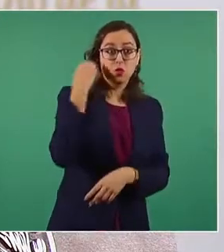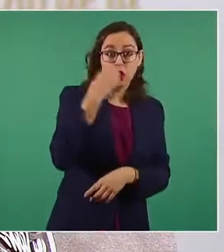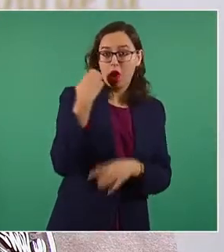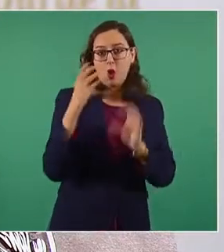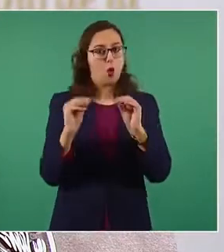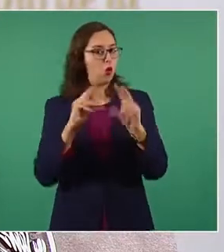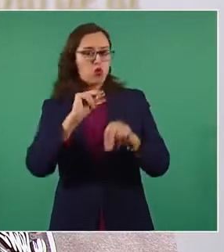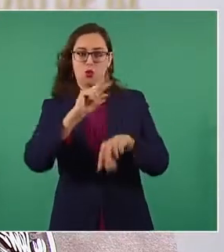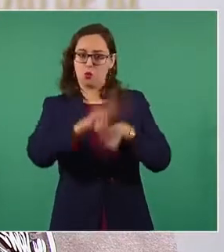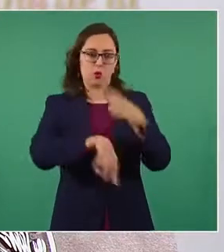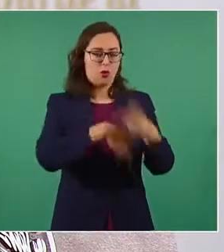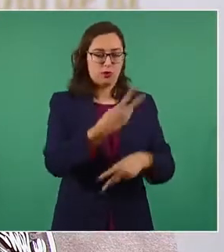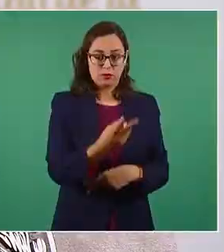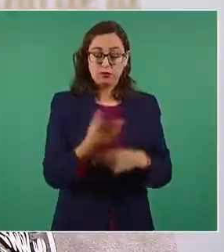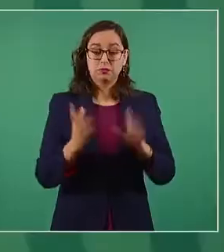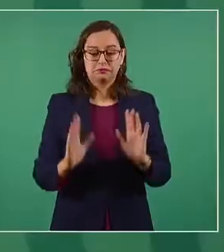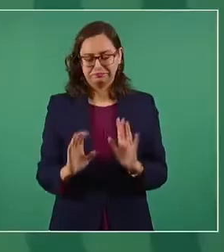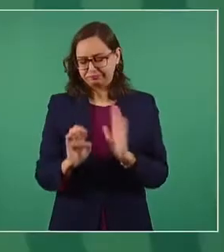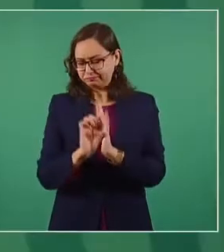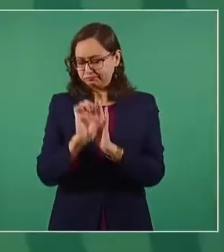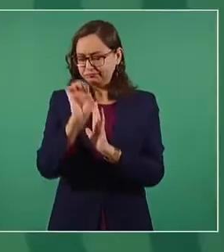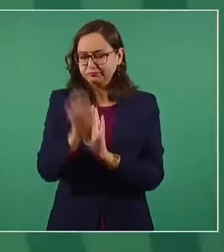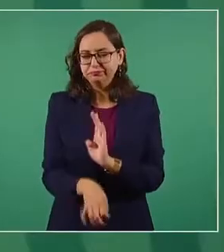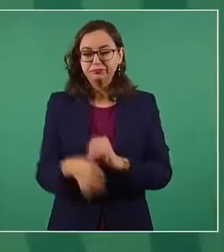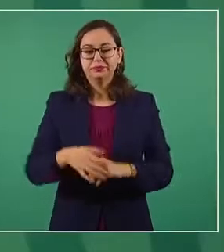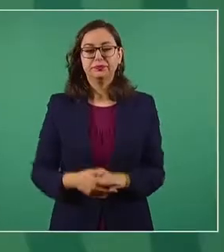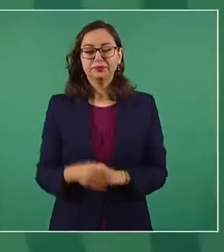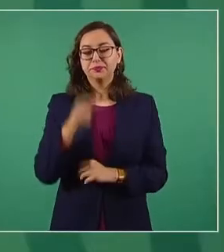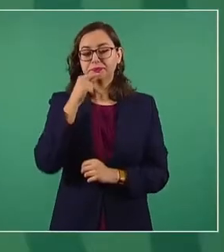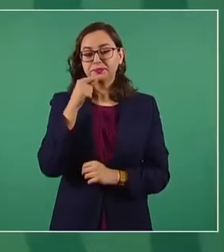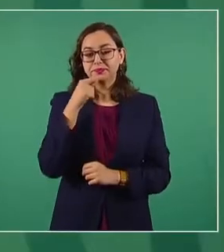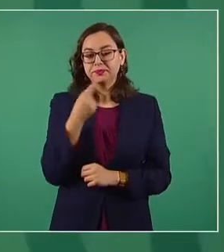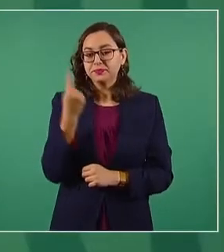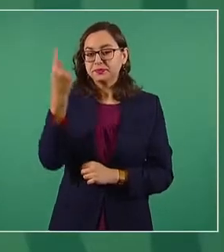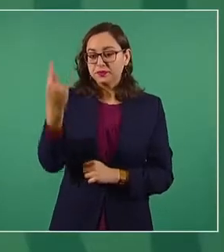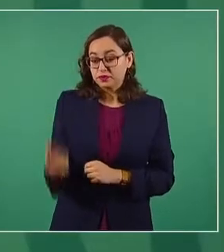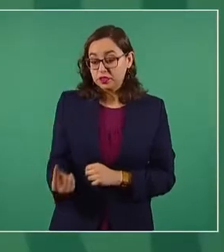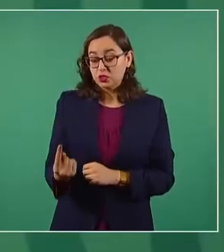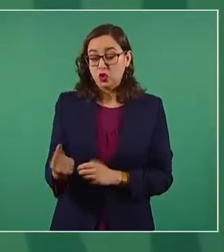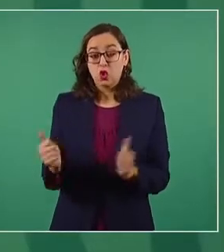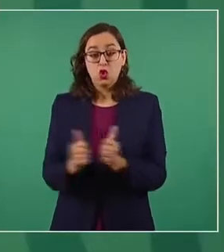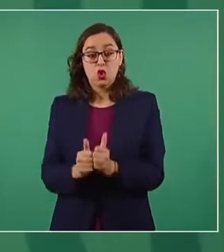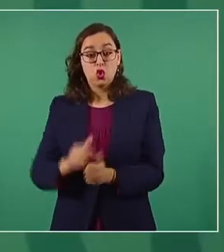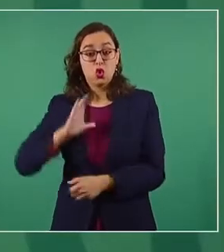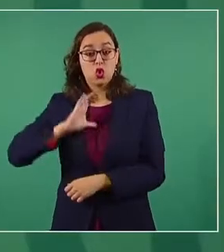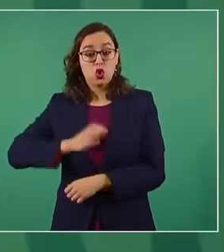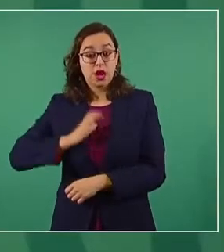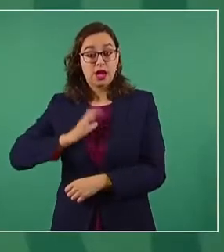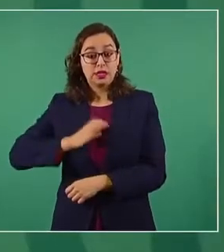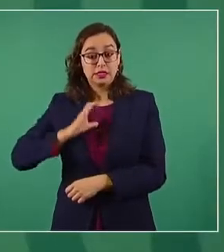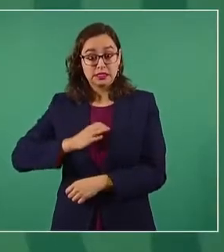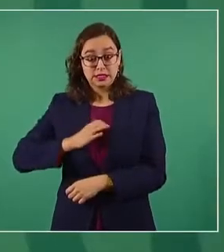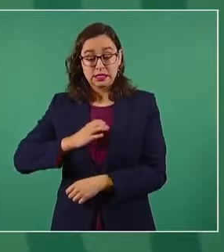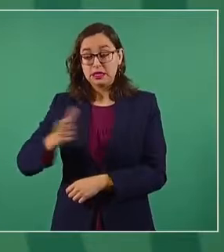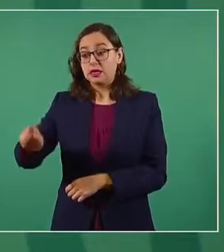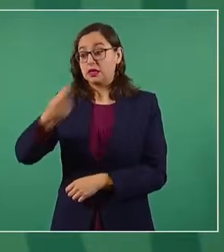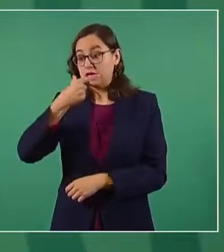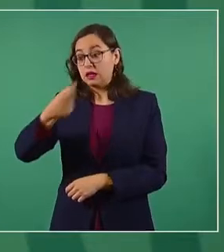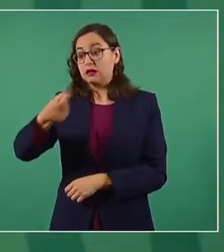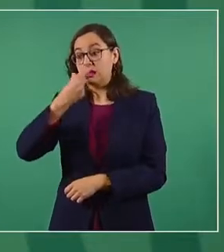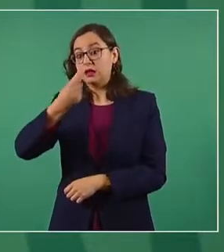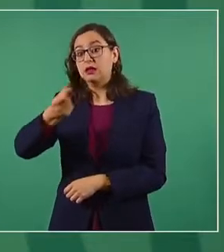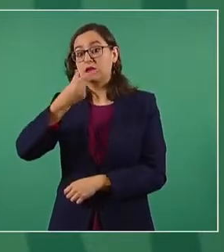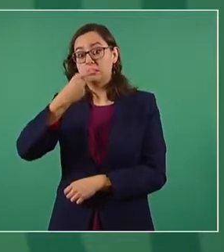un ejemplo, una persona, una menor de edad, que tuviera cáncer y estuviera en un proceso de